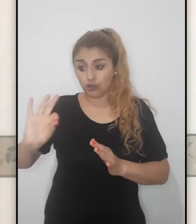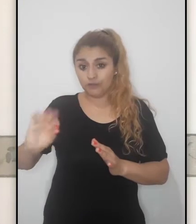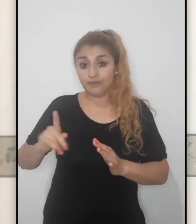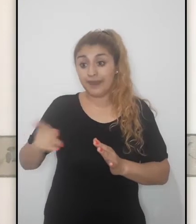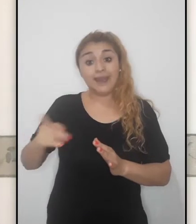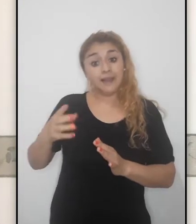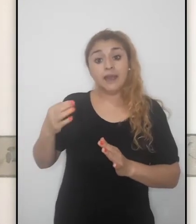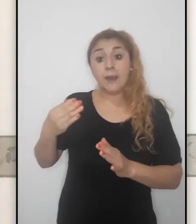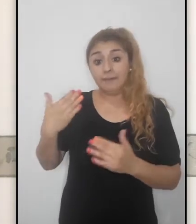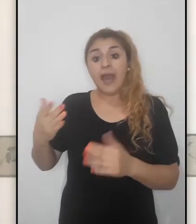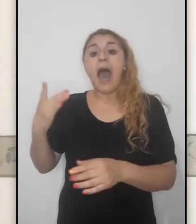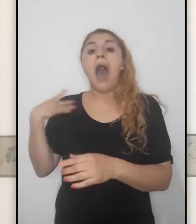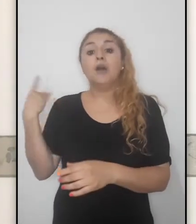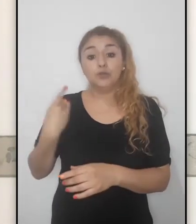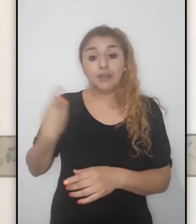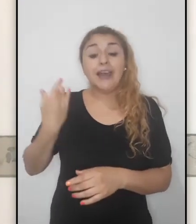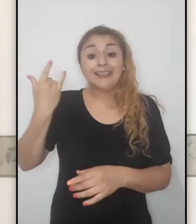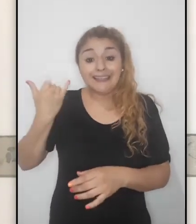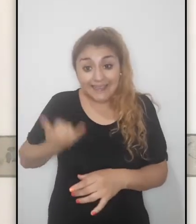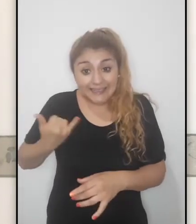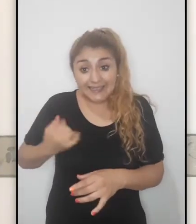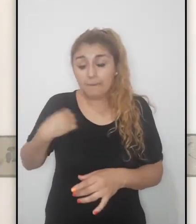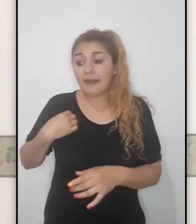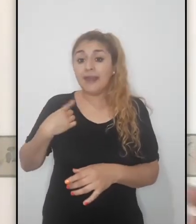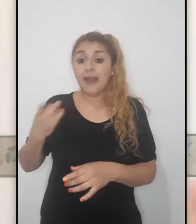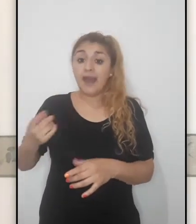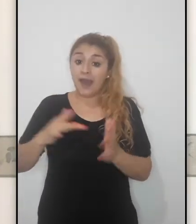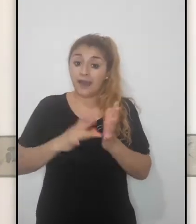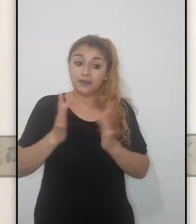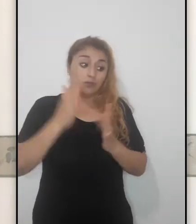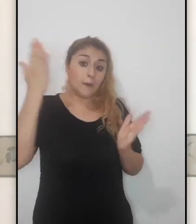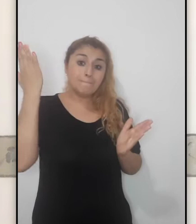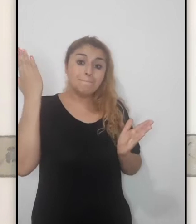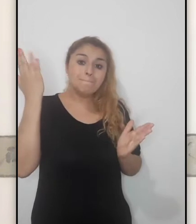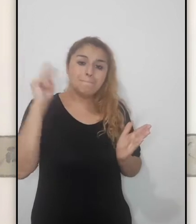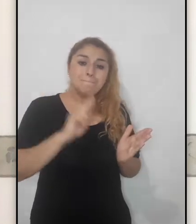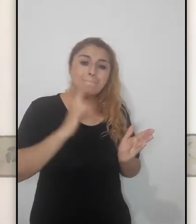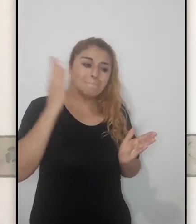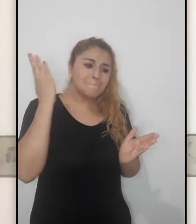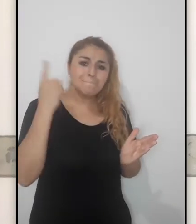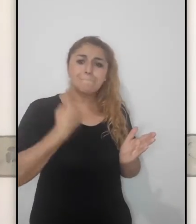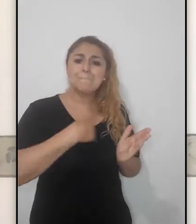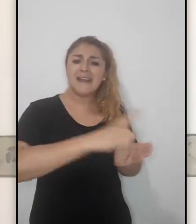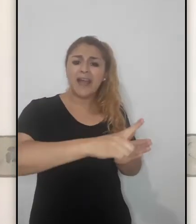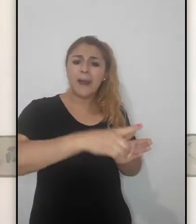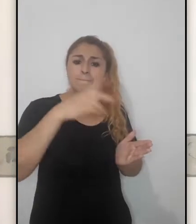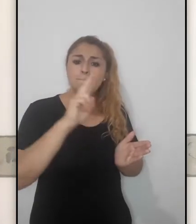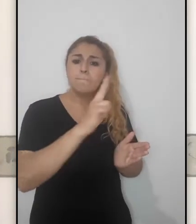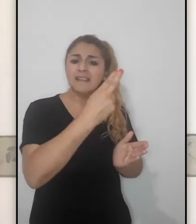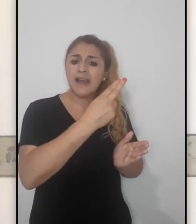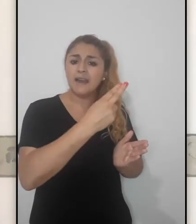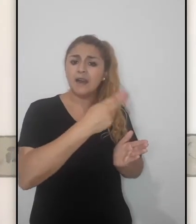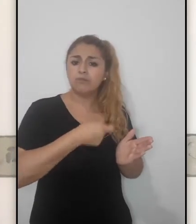matar o salvar a jesús podría ordenar matarlo o salvarlo y tuvieron una conversación